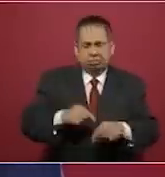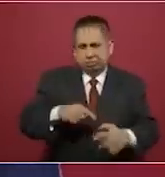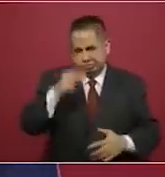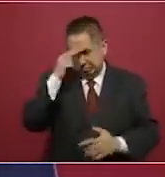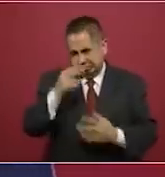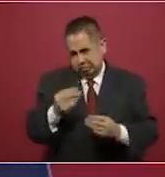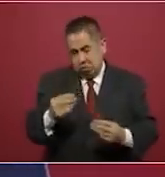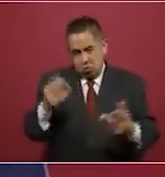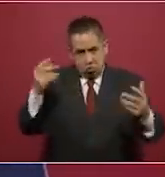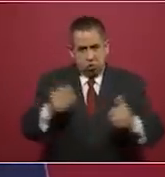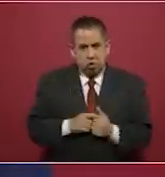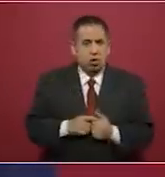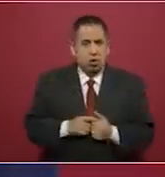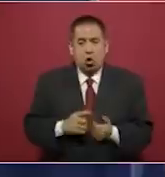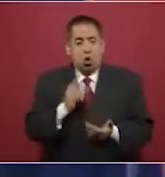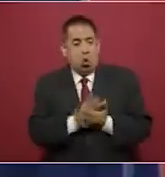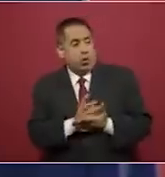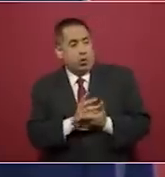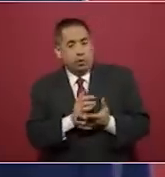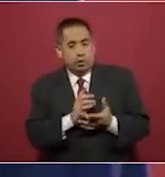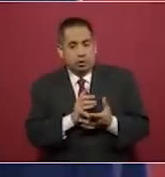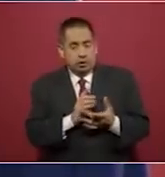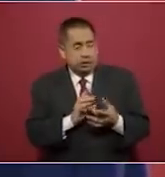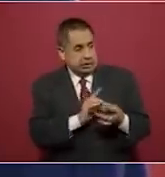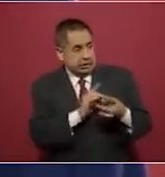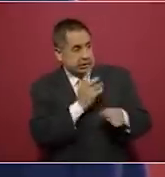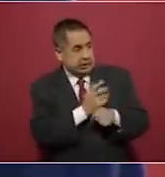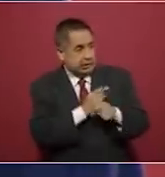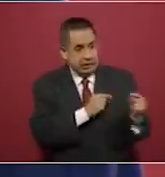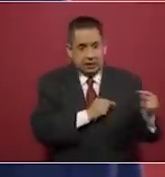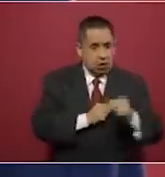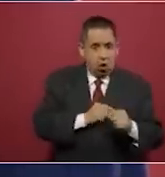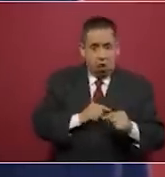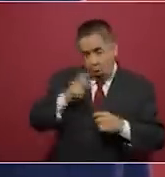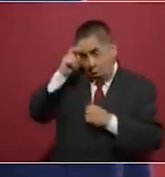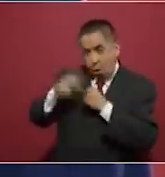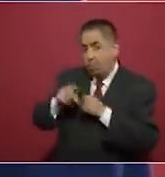méxico no sólo la inversión estadounidense